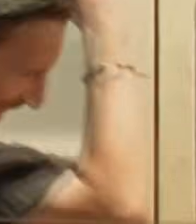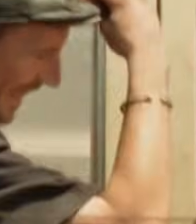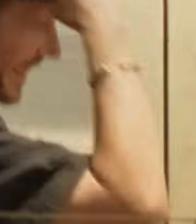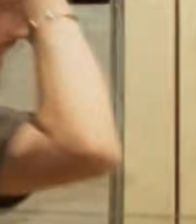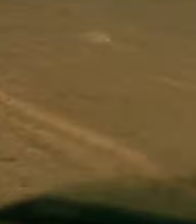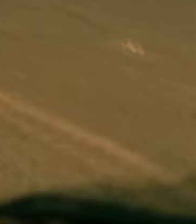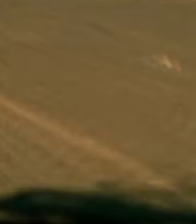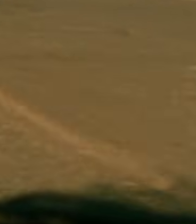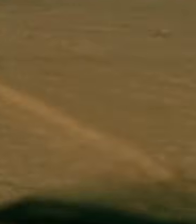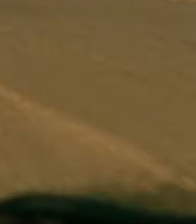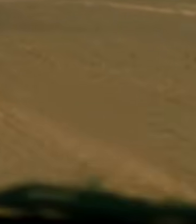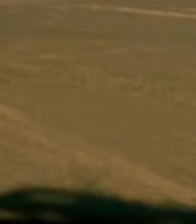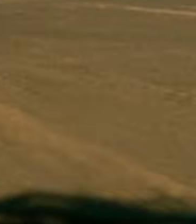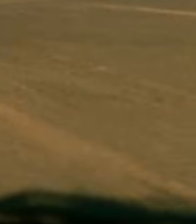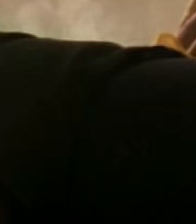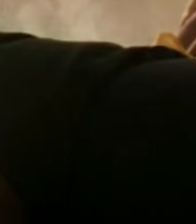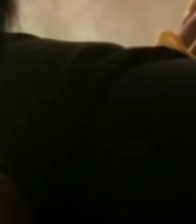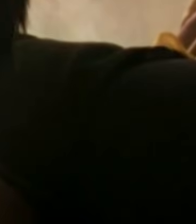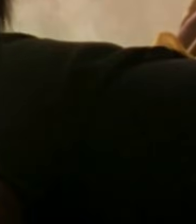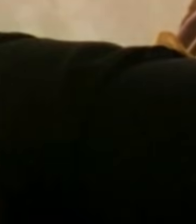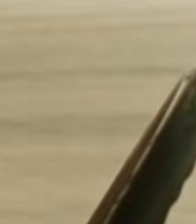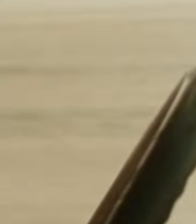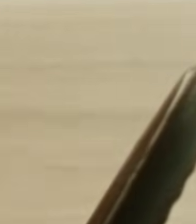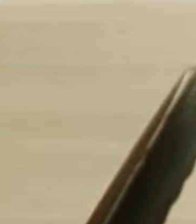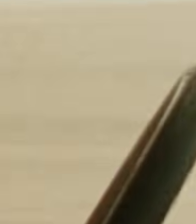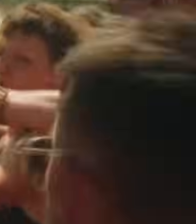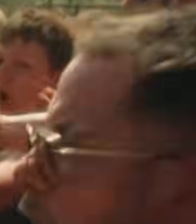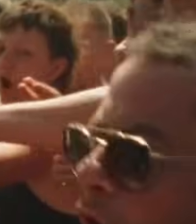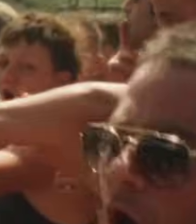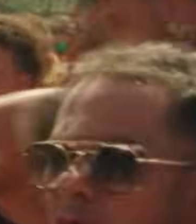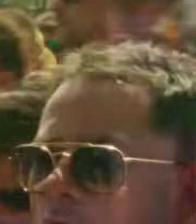En el sur, cerca de Mauritania. La guerre a débuté cette nuit.